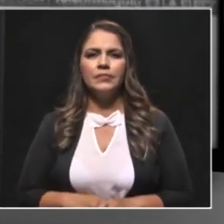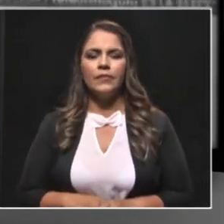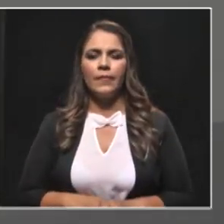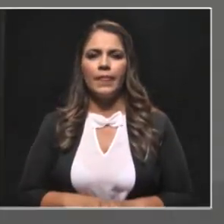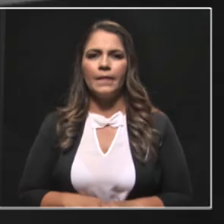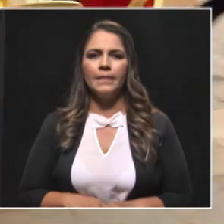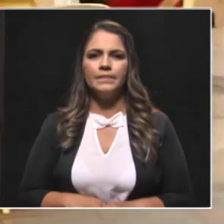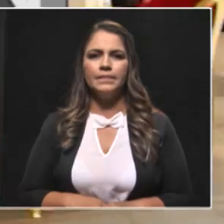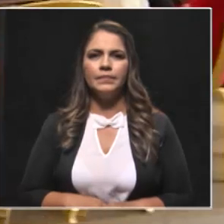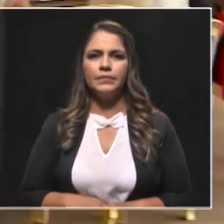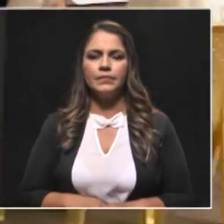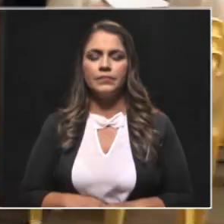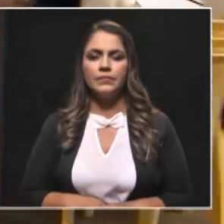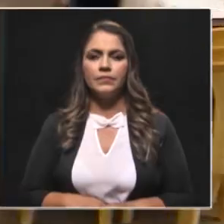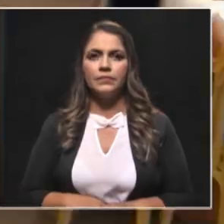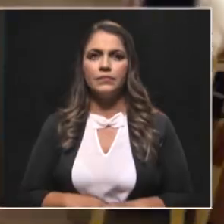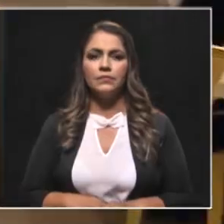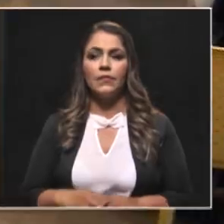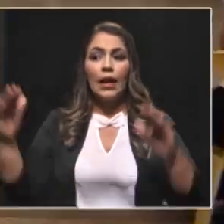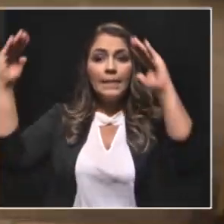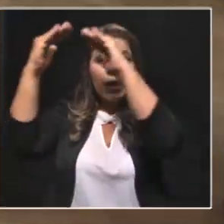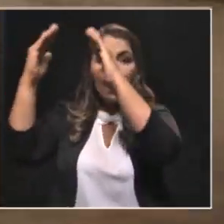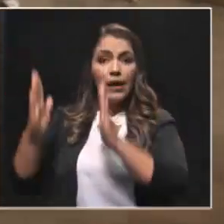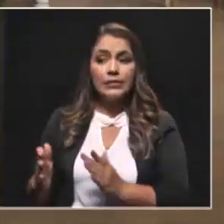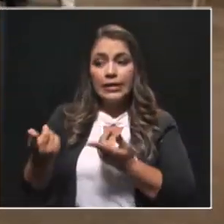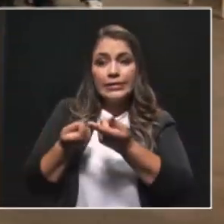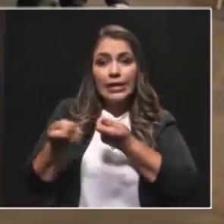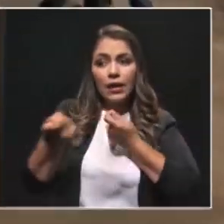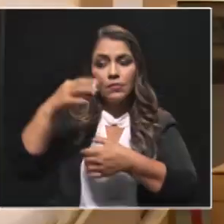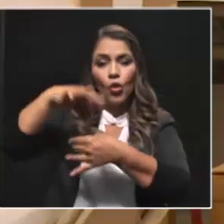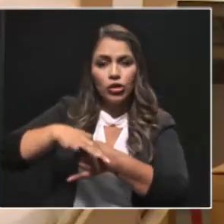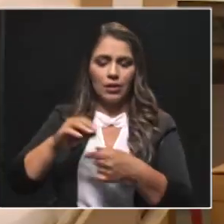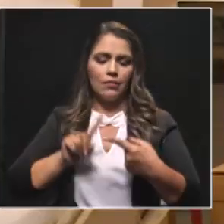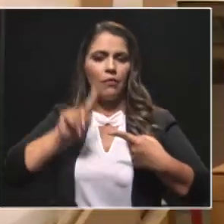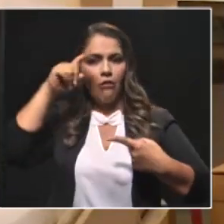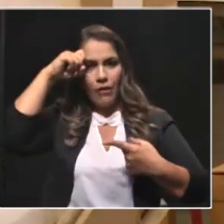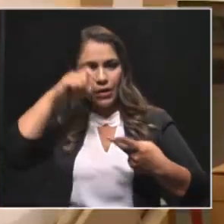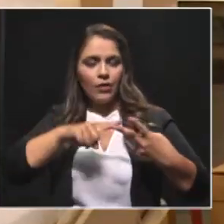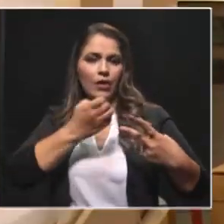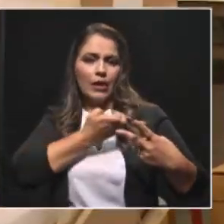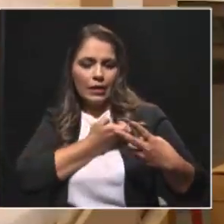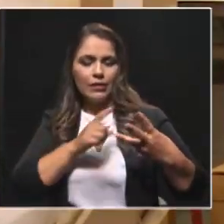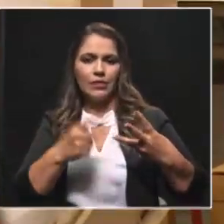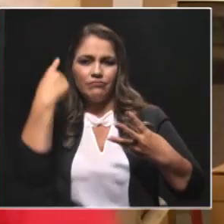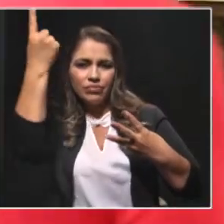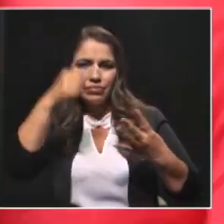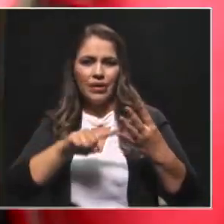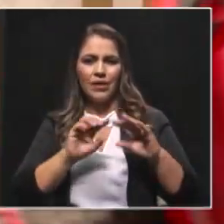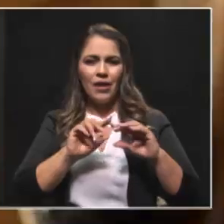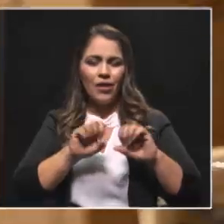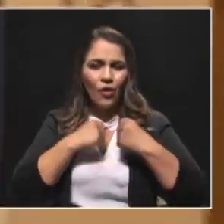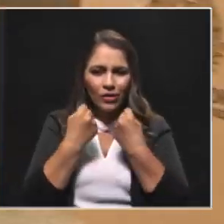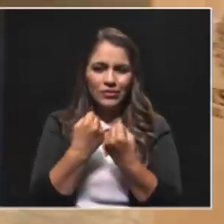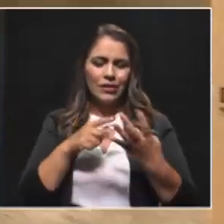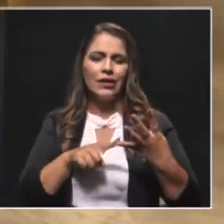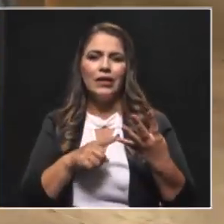cédulas. Poder votar en el puesto más cercano a su casa y elegir gobernador, alcalde, diputados, concejales o